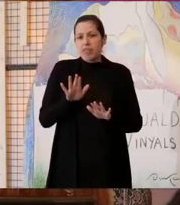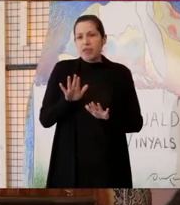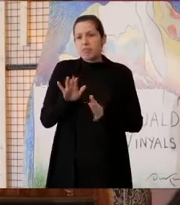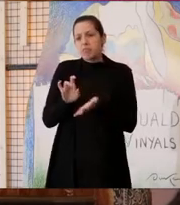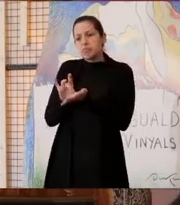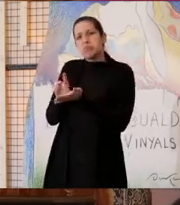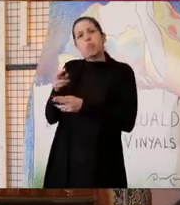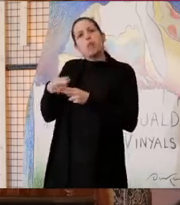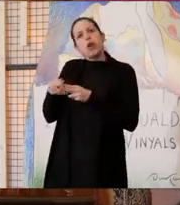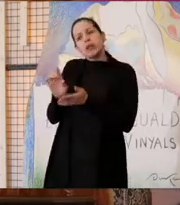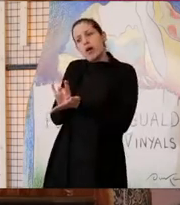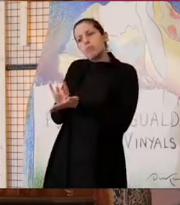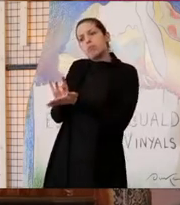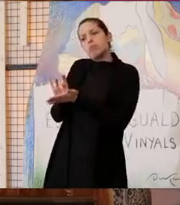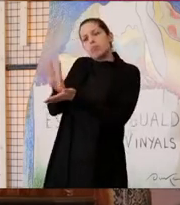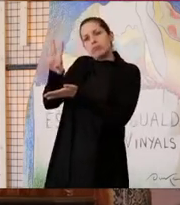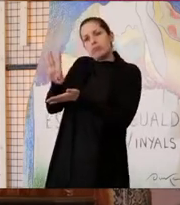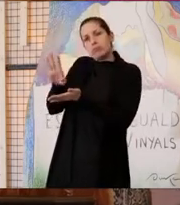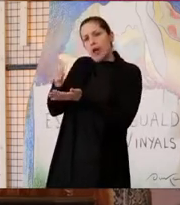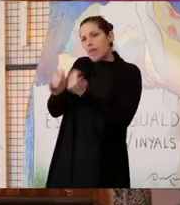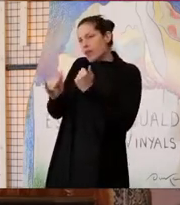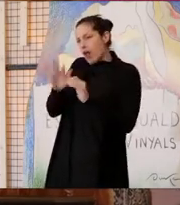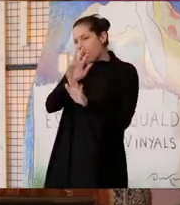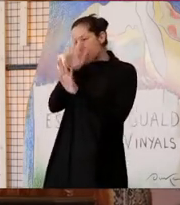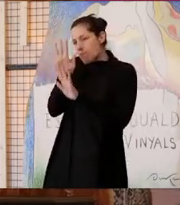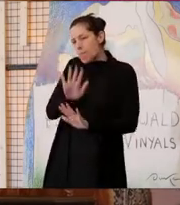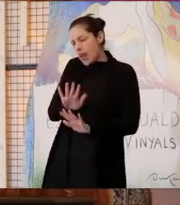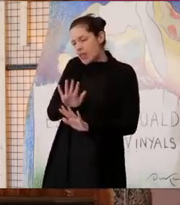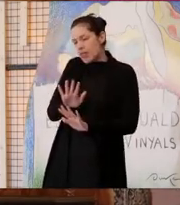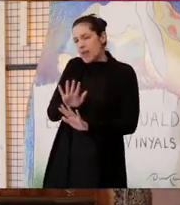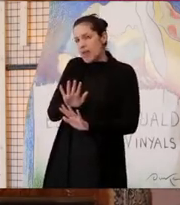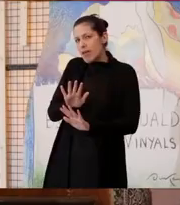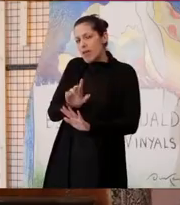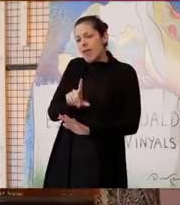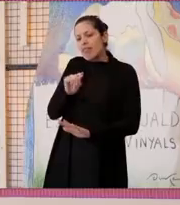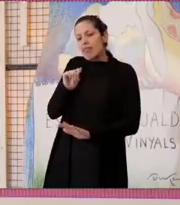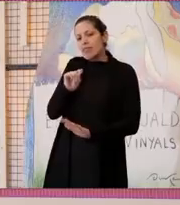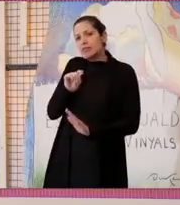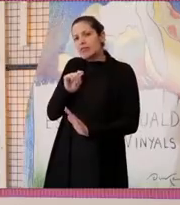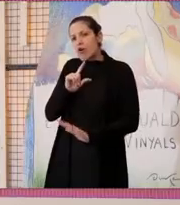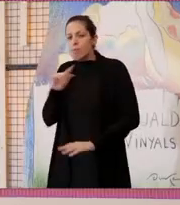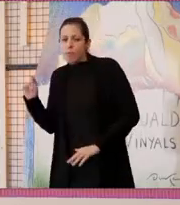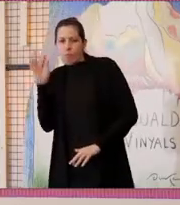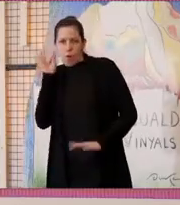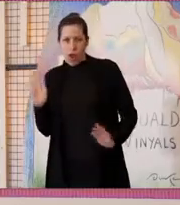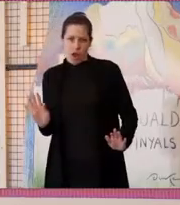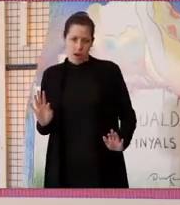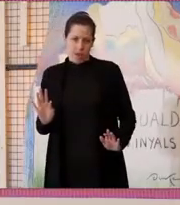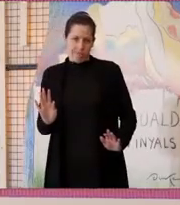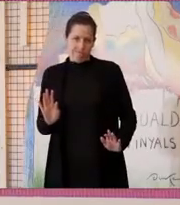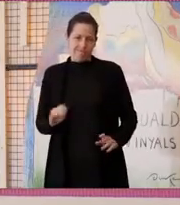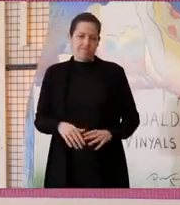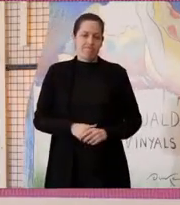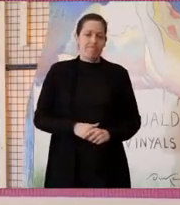parece que la decisión es nuestra cuidado no con esos patriarcados de consentimiento en el en los que vivimos y